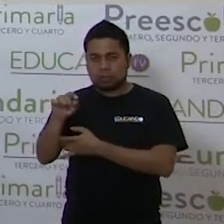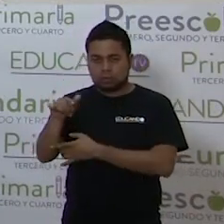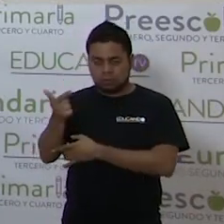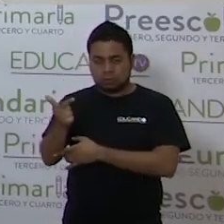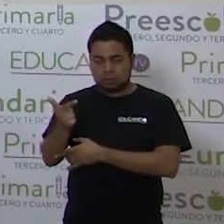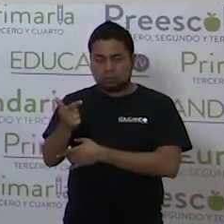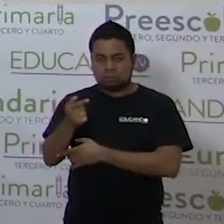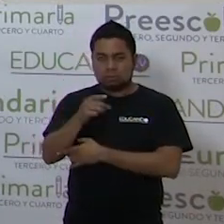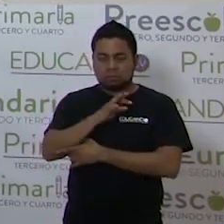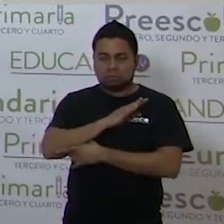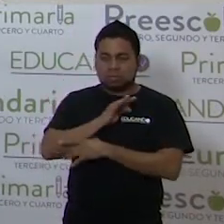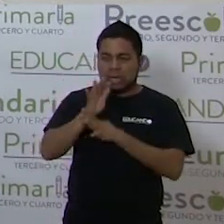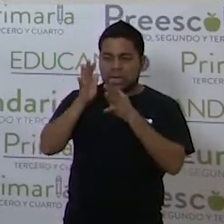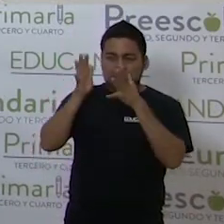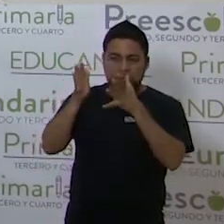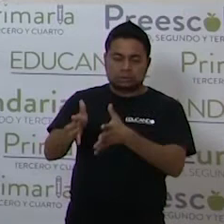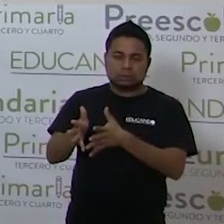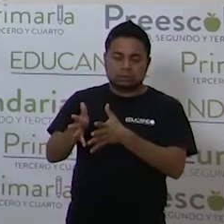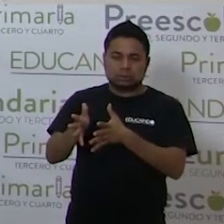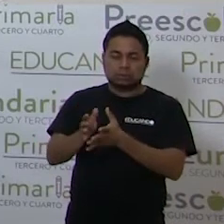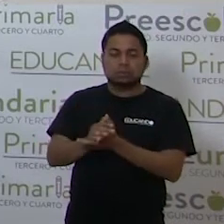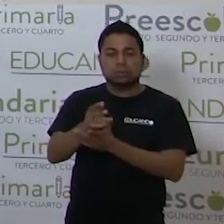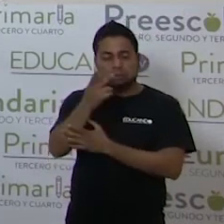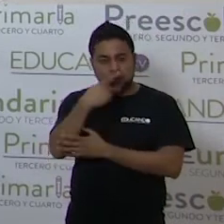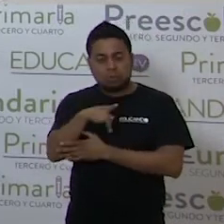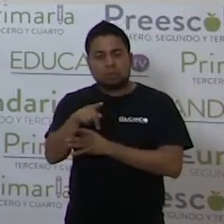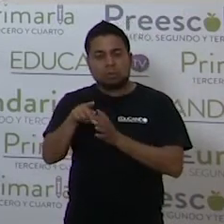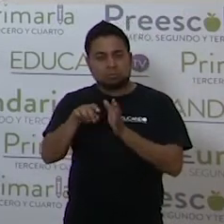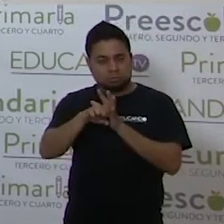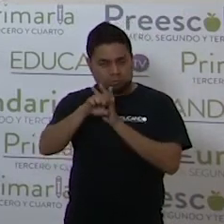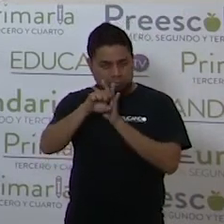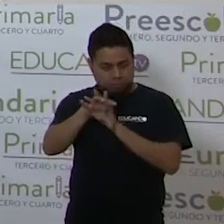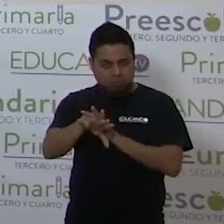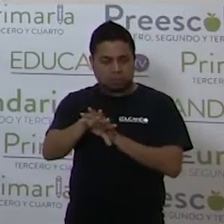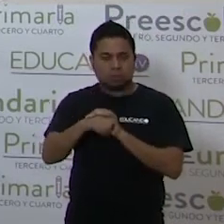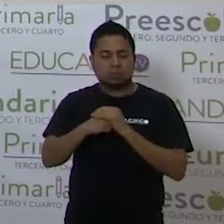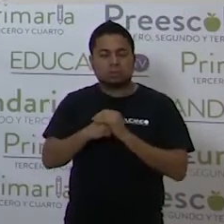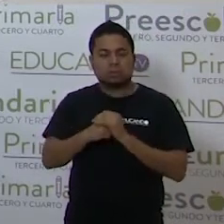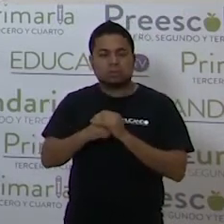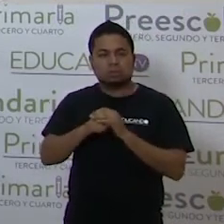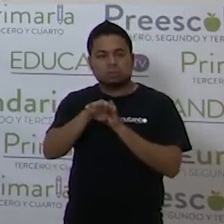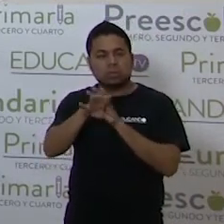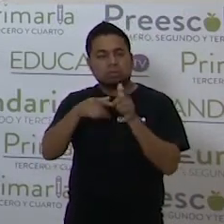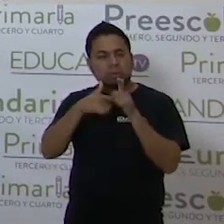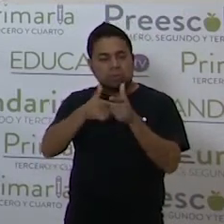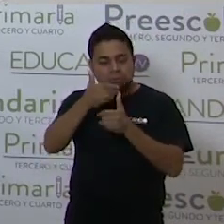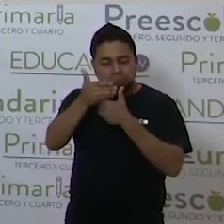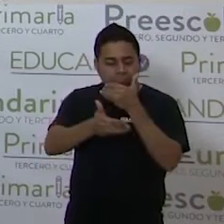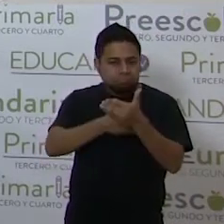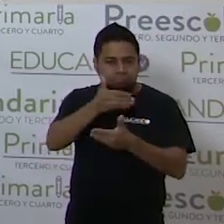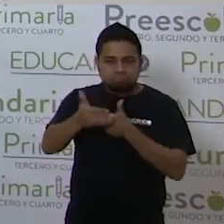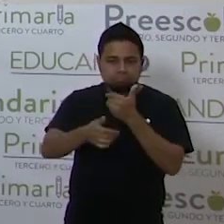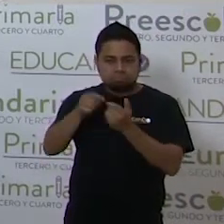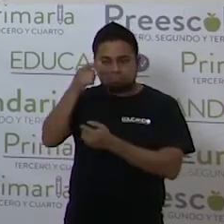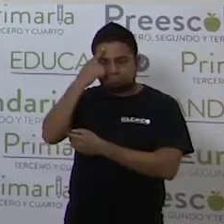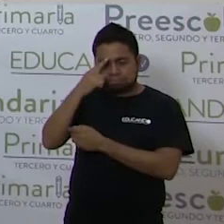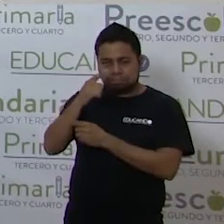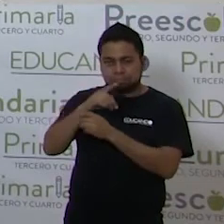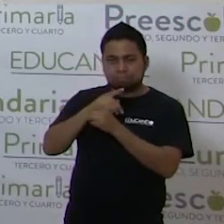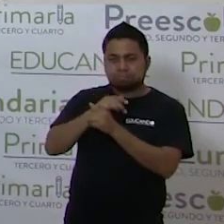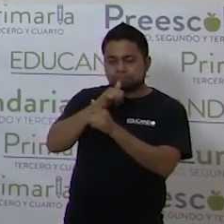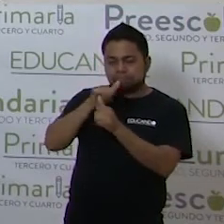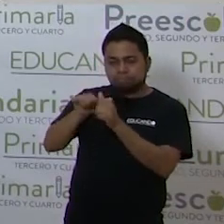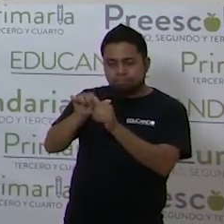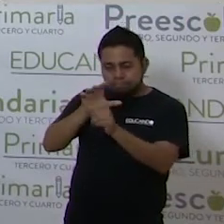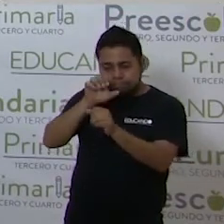y lo podemos hacer así pero si seguimos el algoritmo para hallar la incógnita